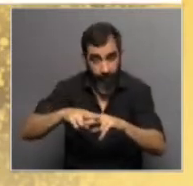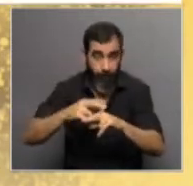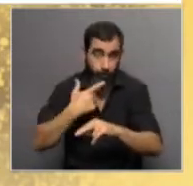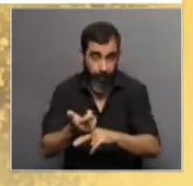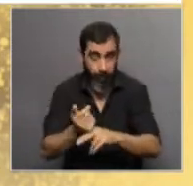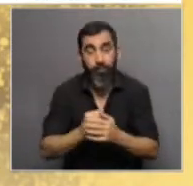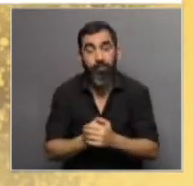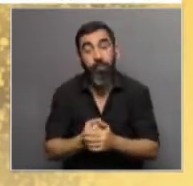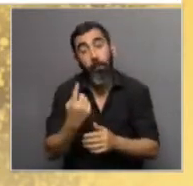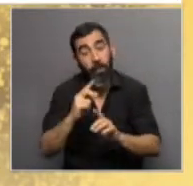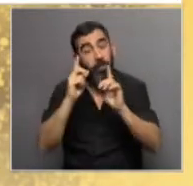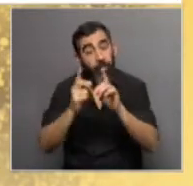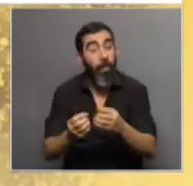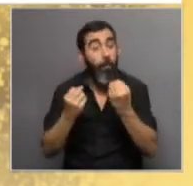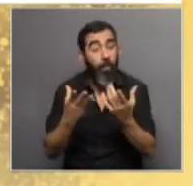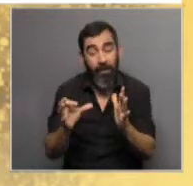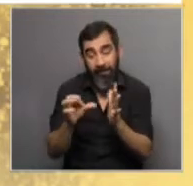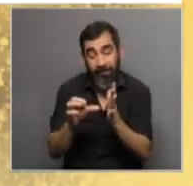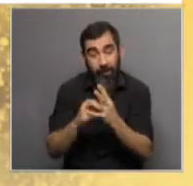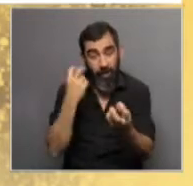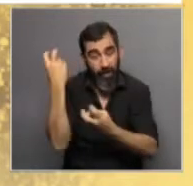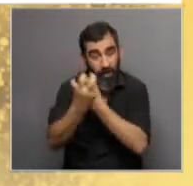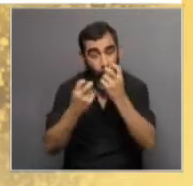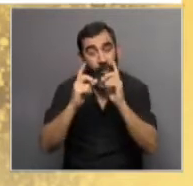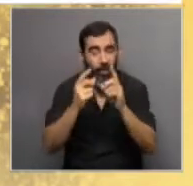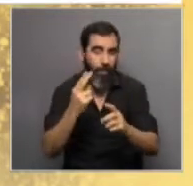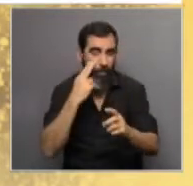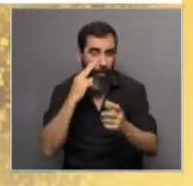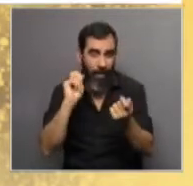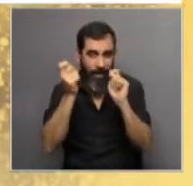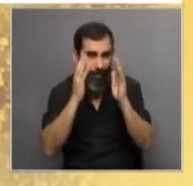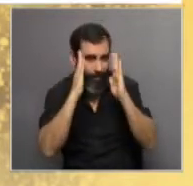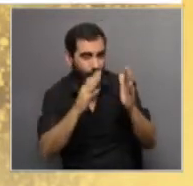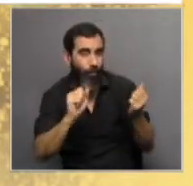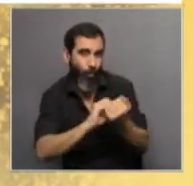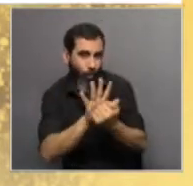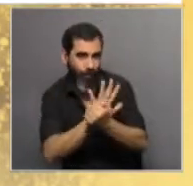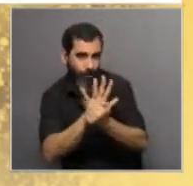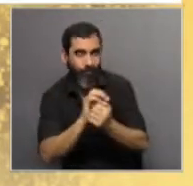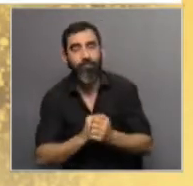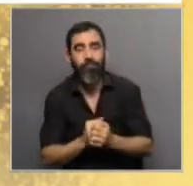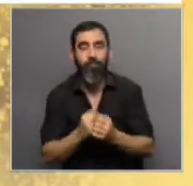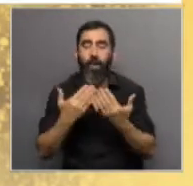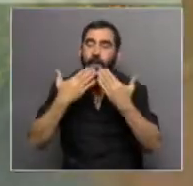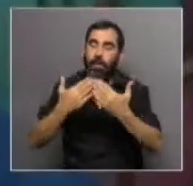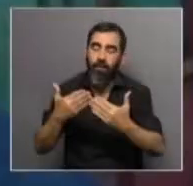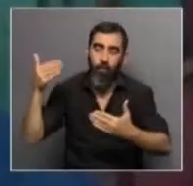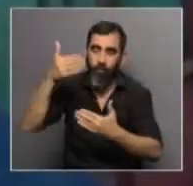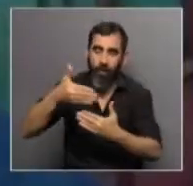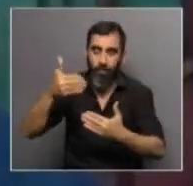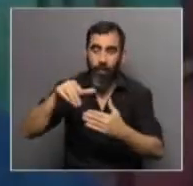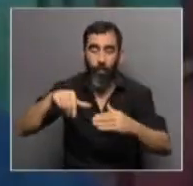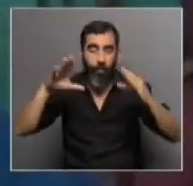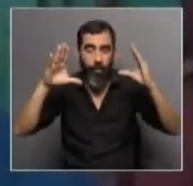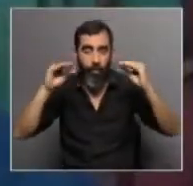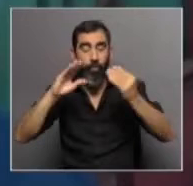presentación, pero a la vez porque nuestro sistema de búsqueda estuvo afectado. Doctor Barrios, le agradecemos muchísimo su participación en esta noche